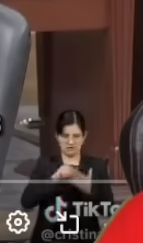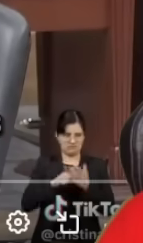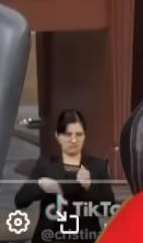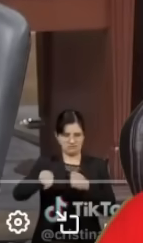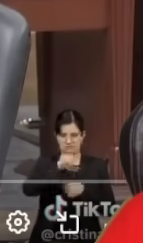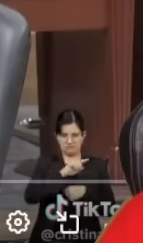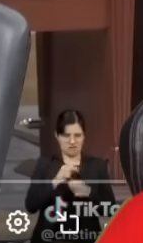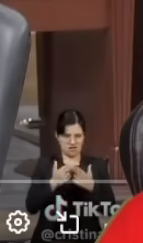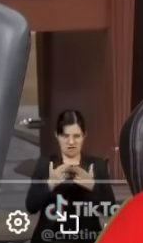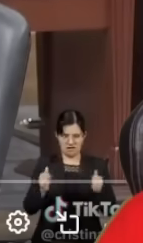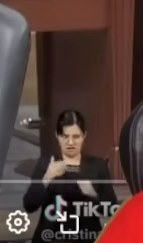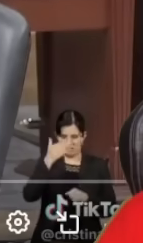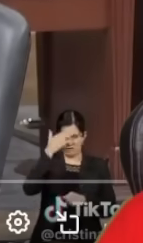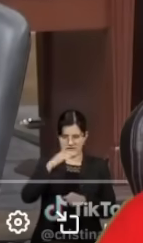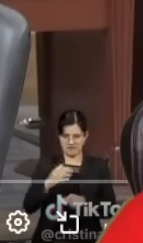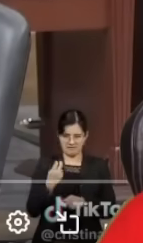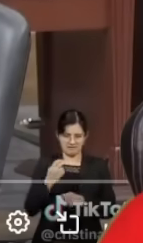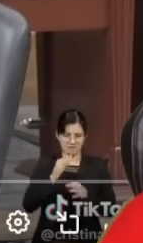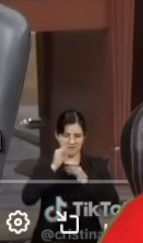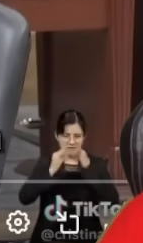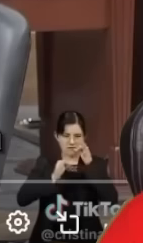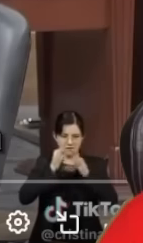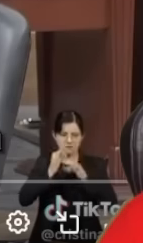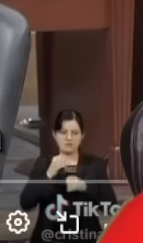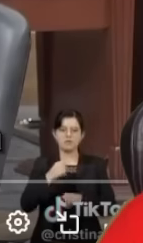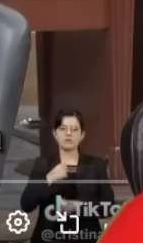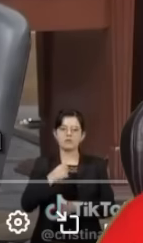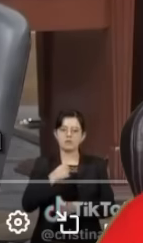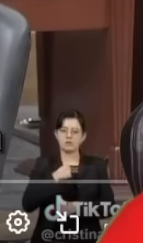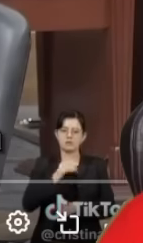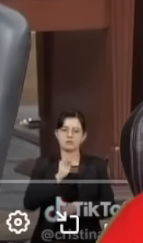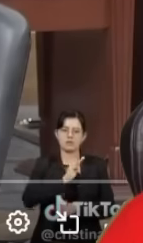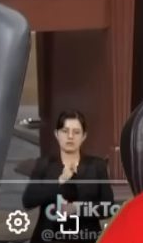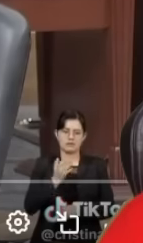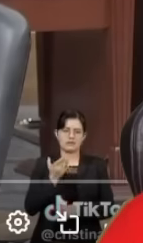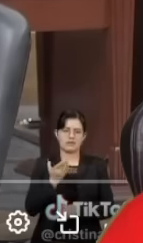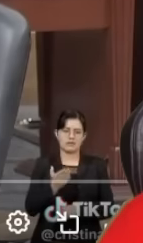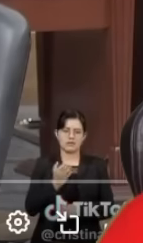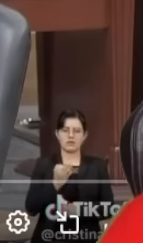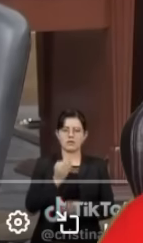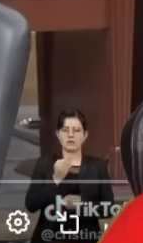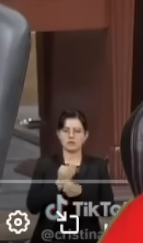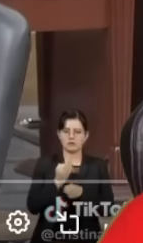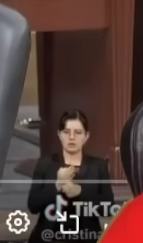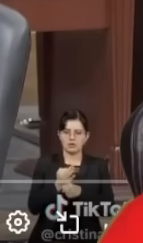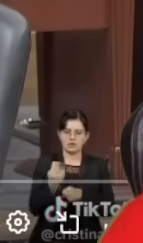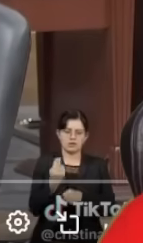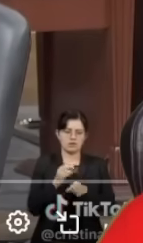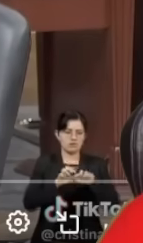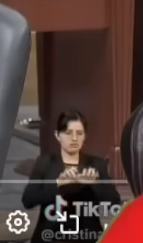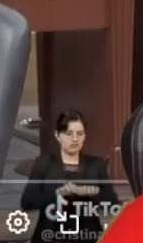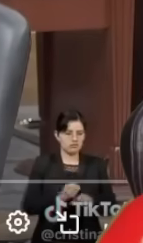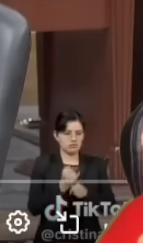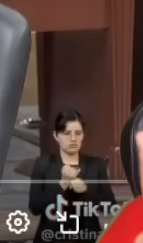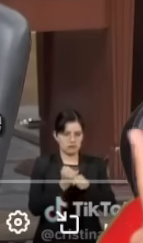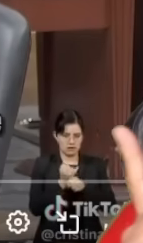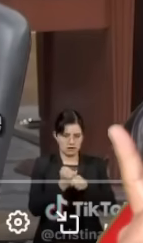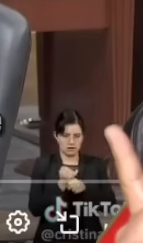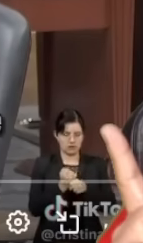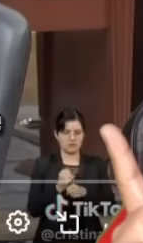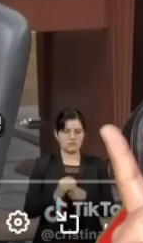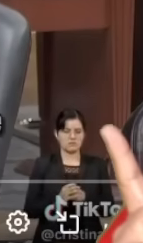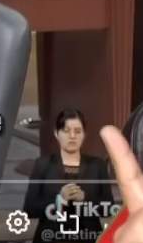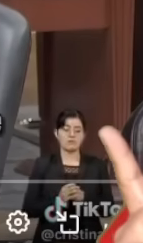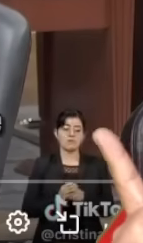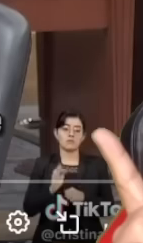eh de esta propaganda yo solicitaría iniciemos de manera inmediata un procedimiento de oficio si es el caso eh se